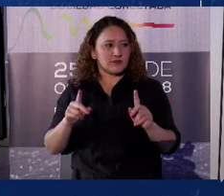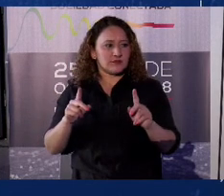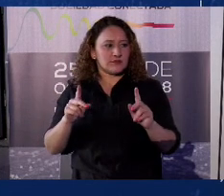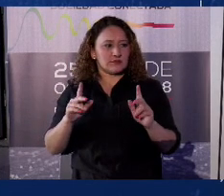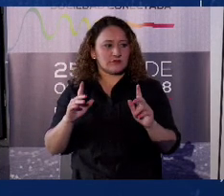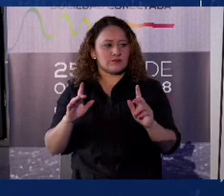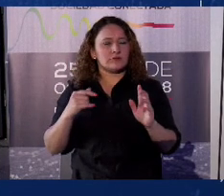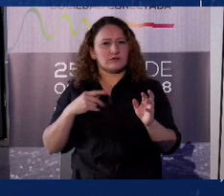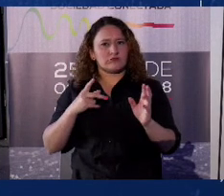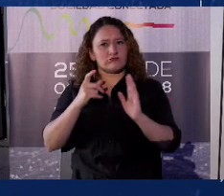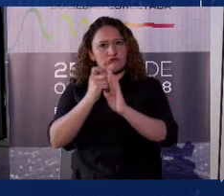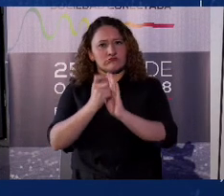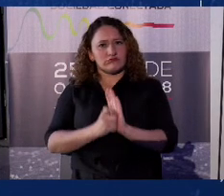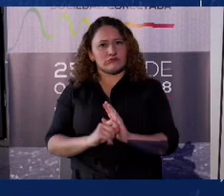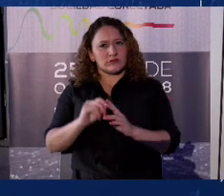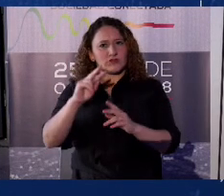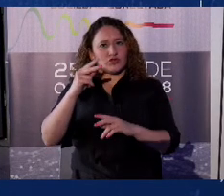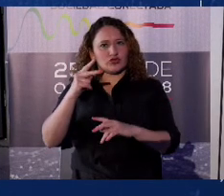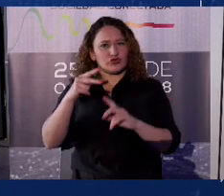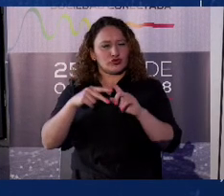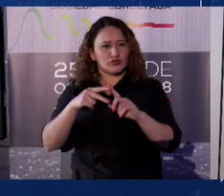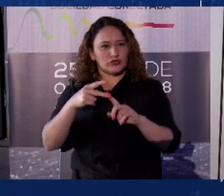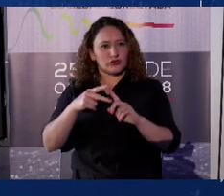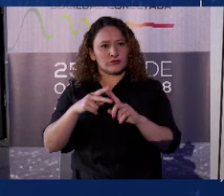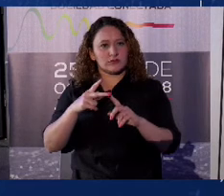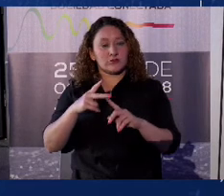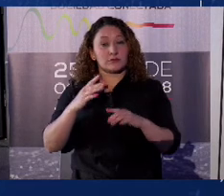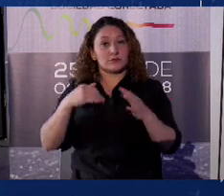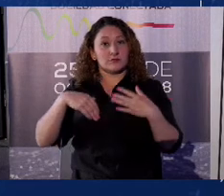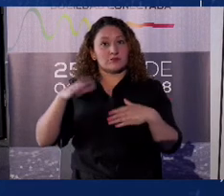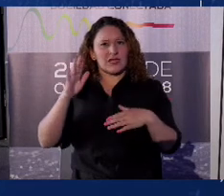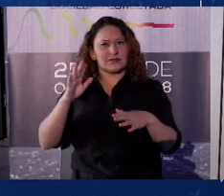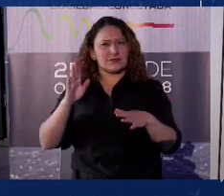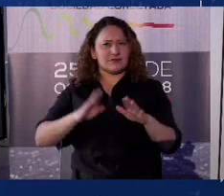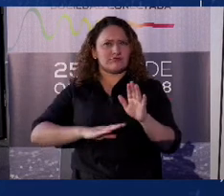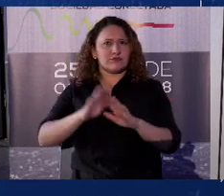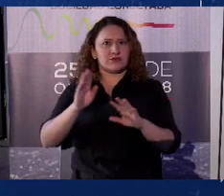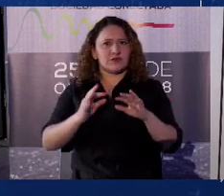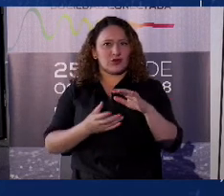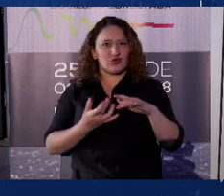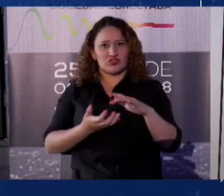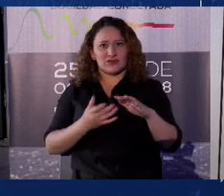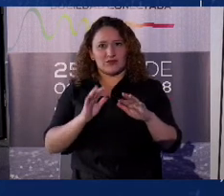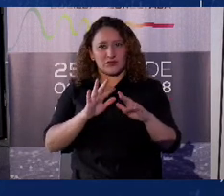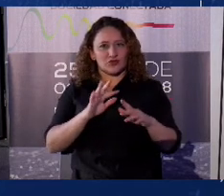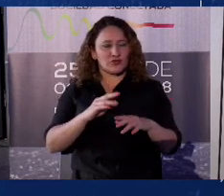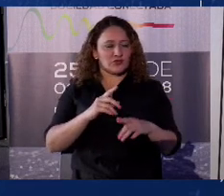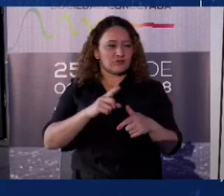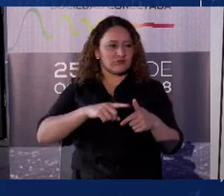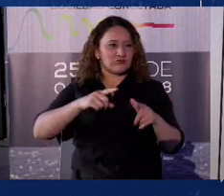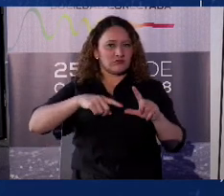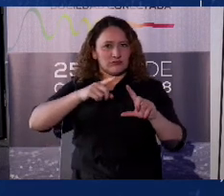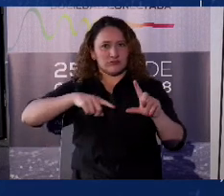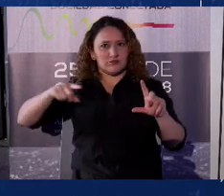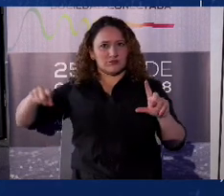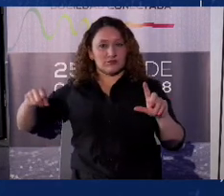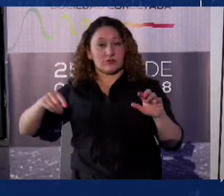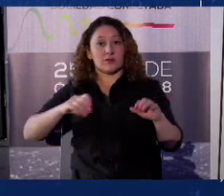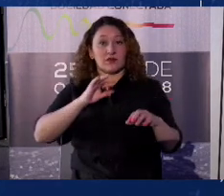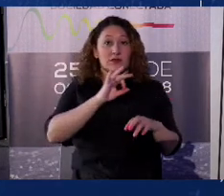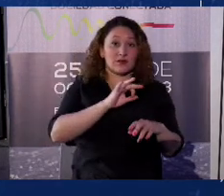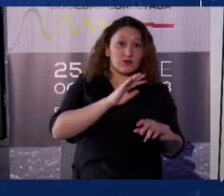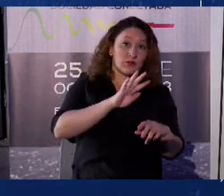mencionar únicamente dos bloques de bandas que son las que están impulsando el ecosistema. Uno es el bloque de